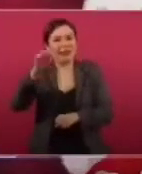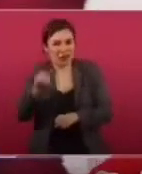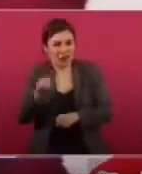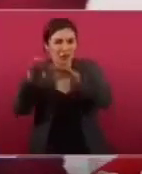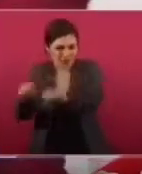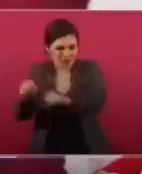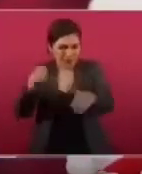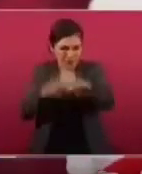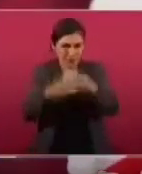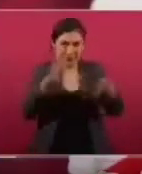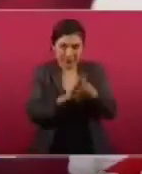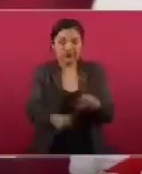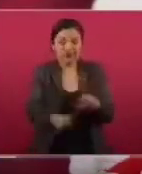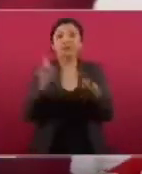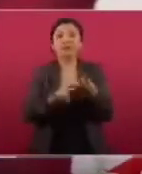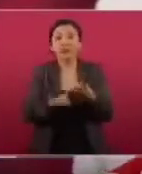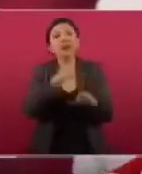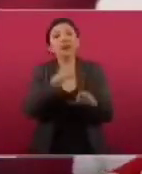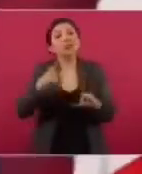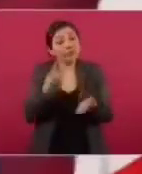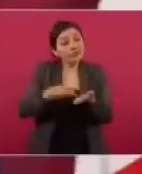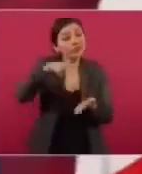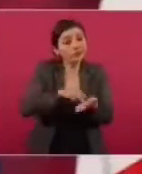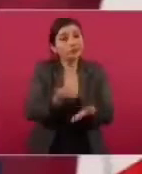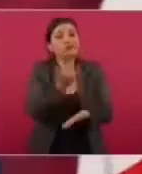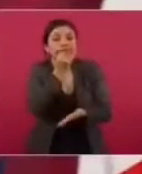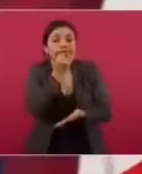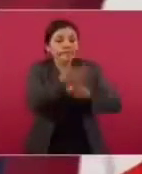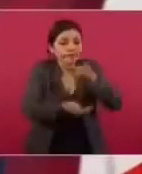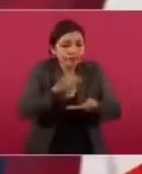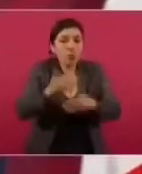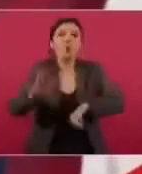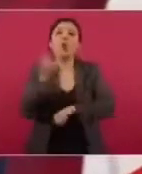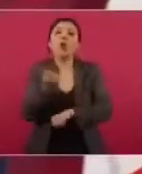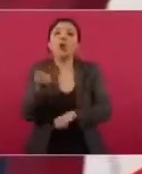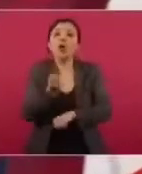Tercero, que ofrezcas disculpas por